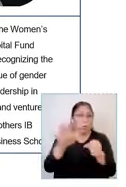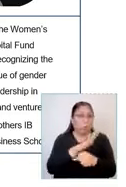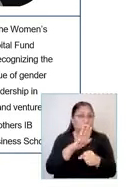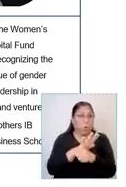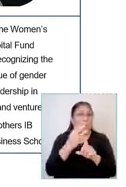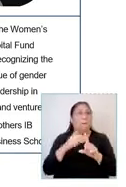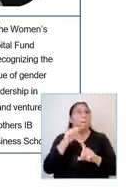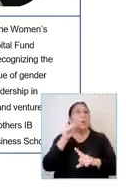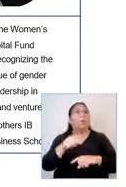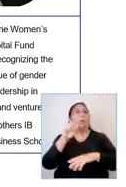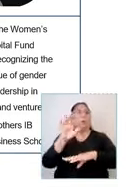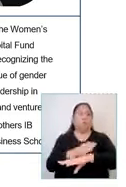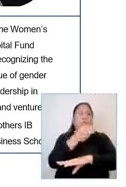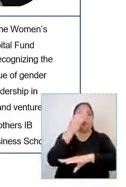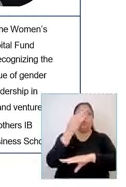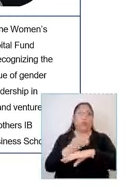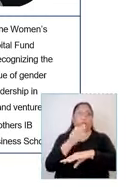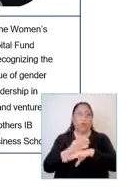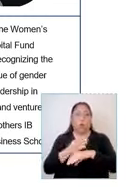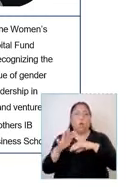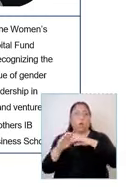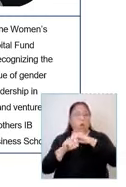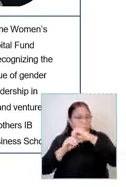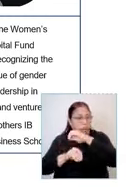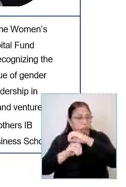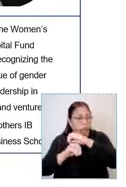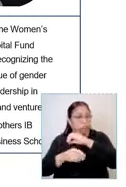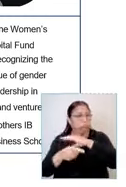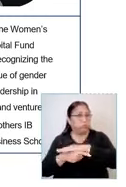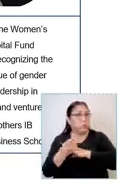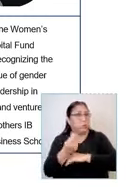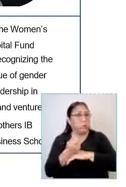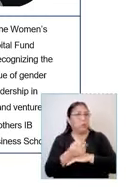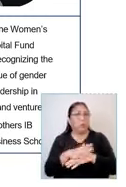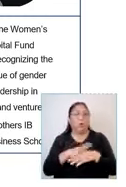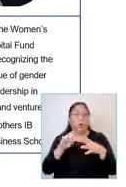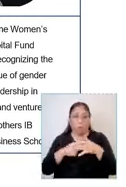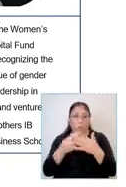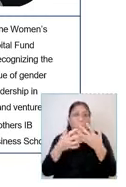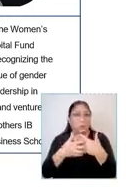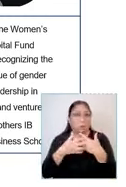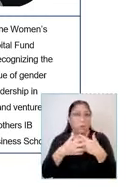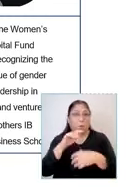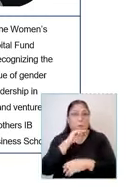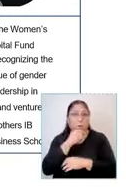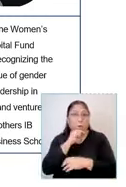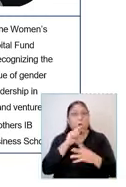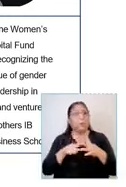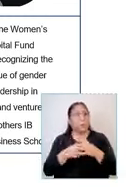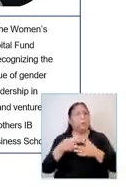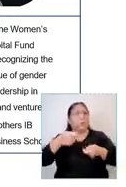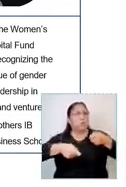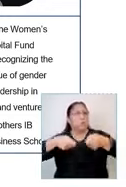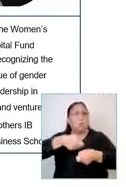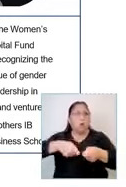fundó el fondo de inversiones para emprendimientos de mujeres y empezó a invertir